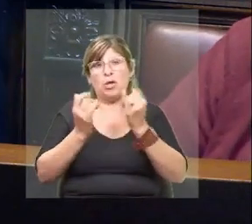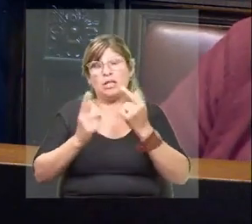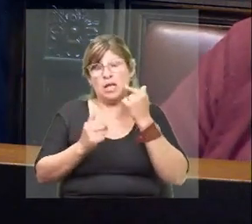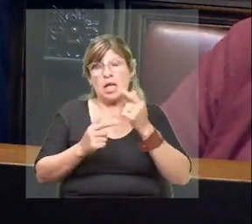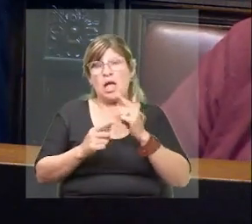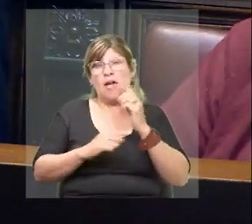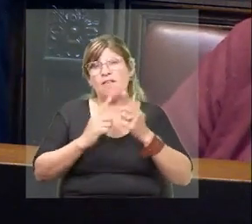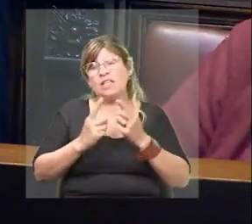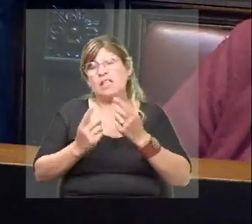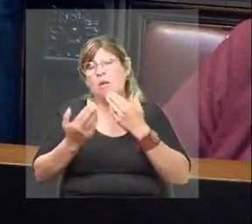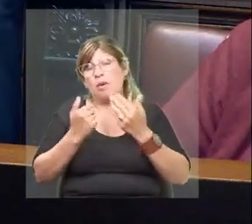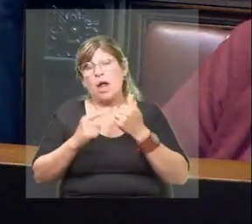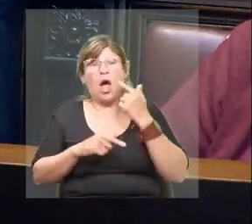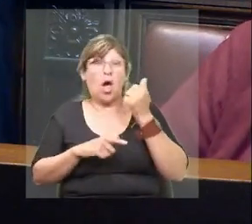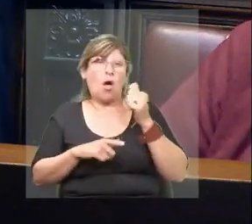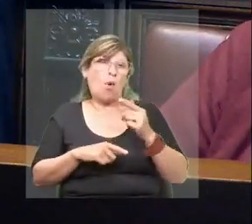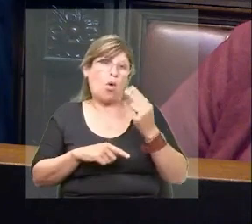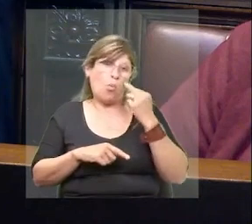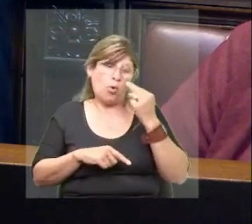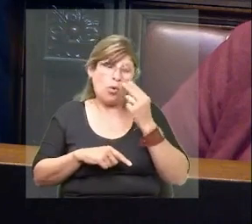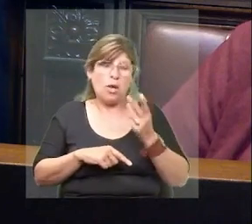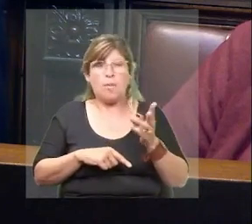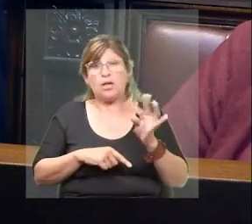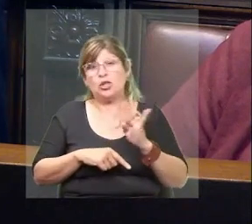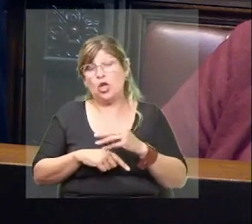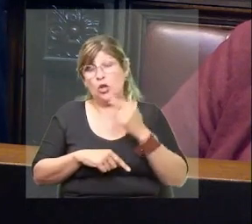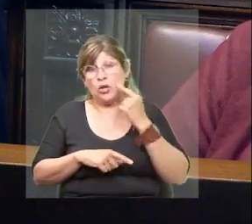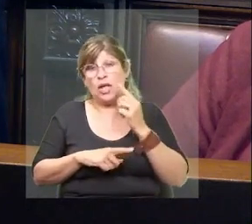cotidianos. Y a veces hablábamos de fútbol,